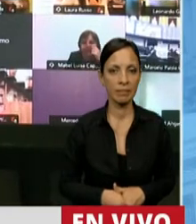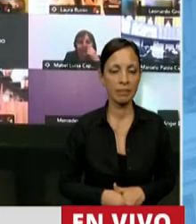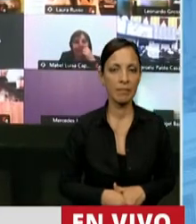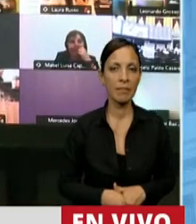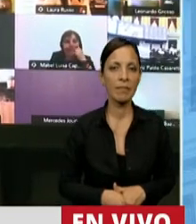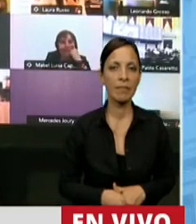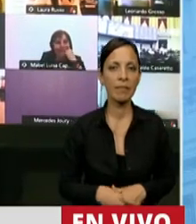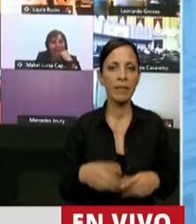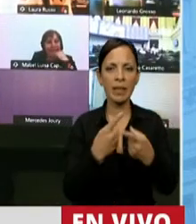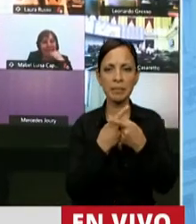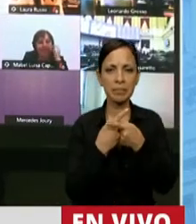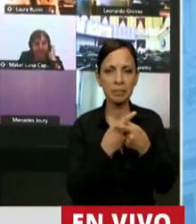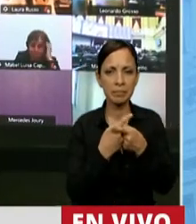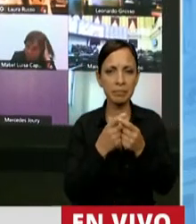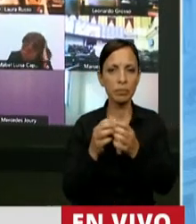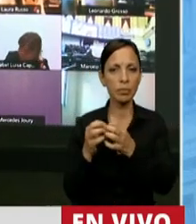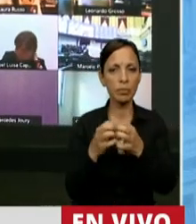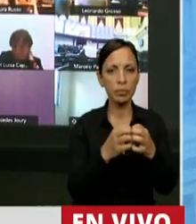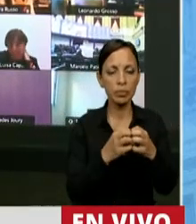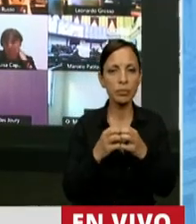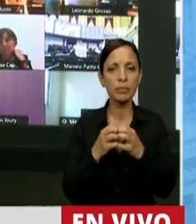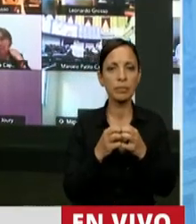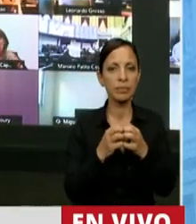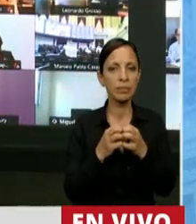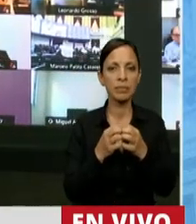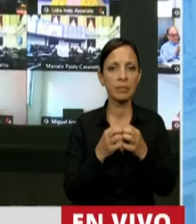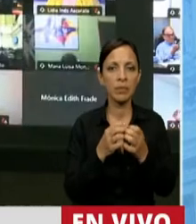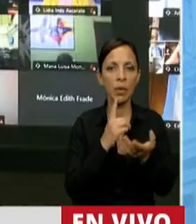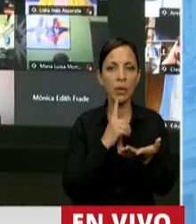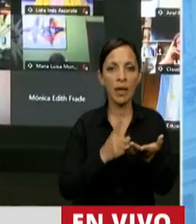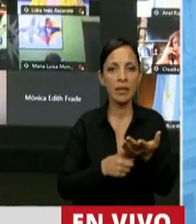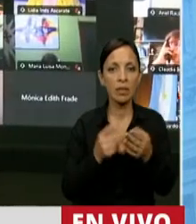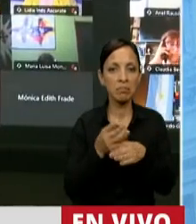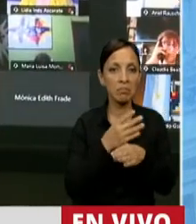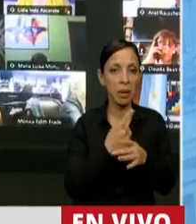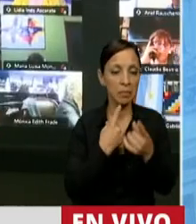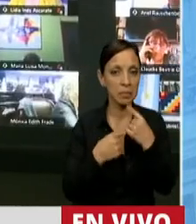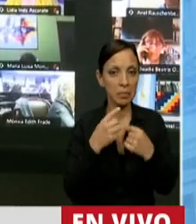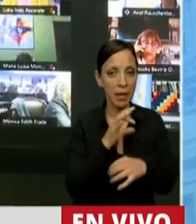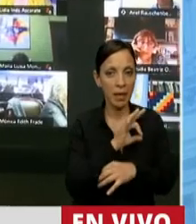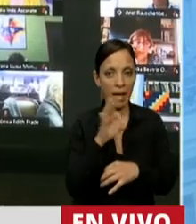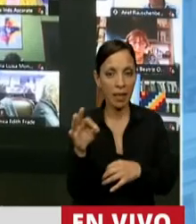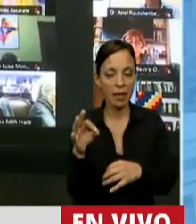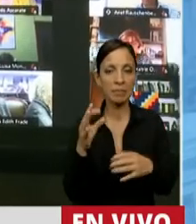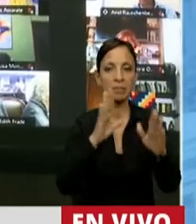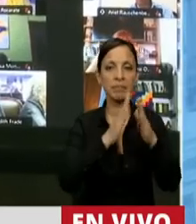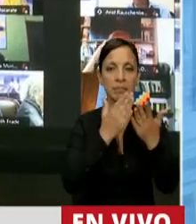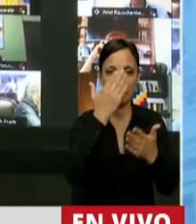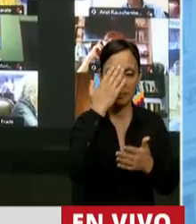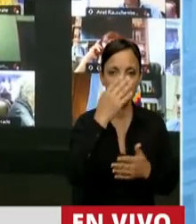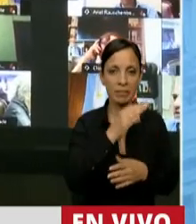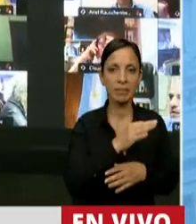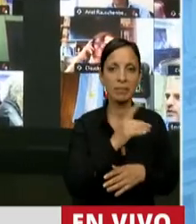Una discusión, una decisión inconsulta, inconstitucional, que tiene